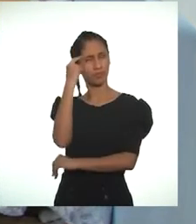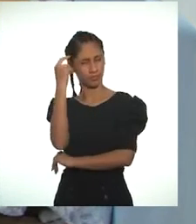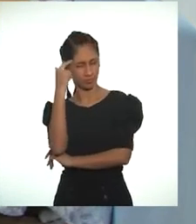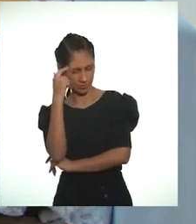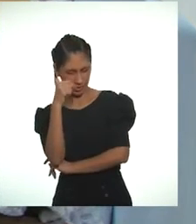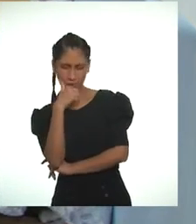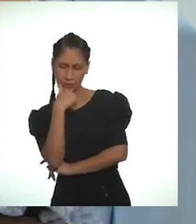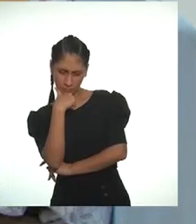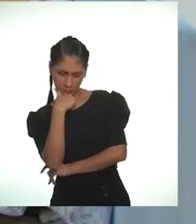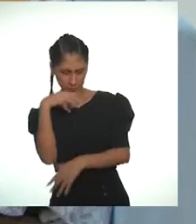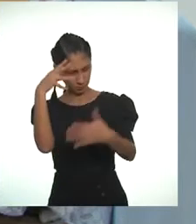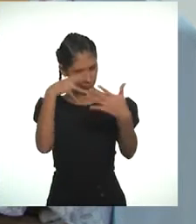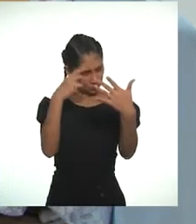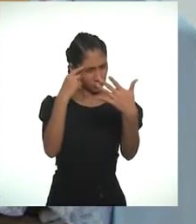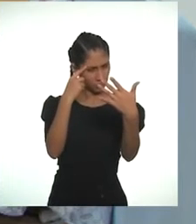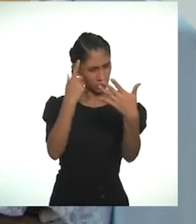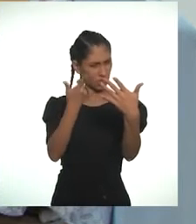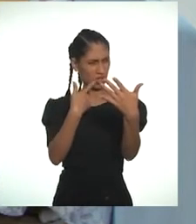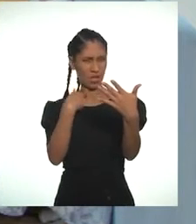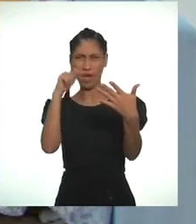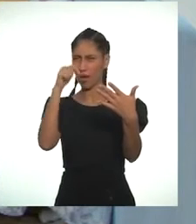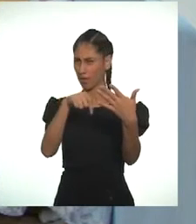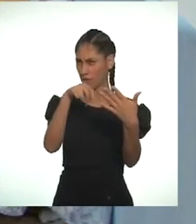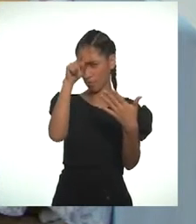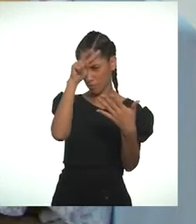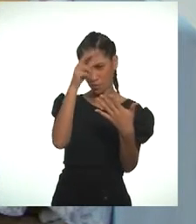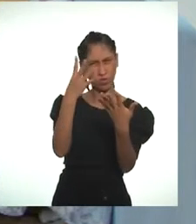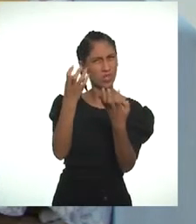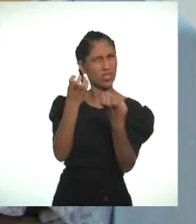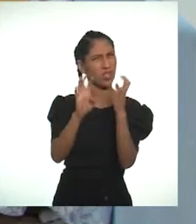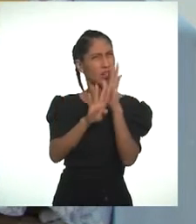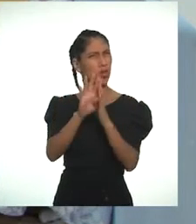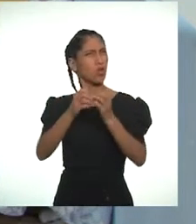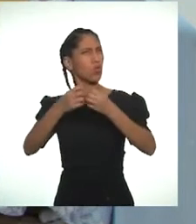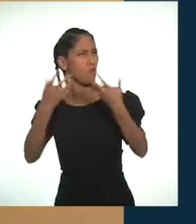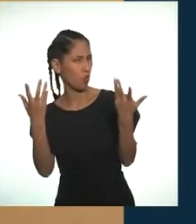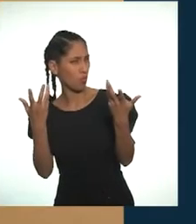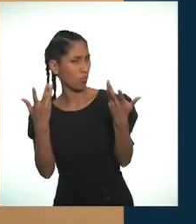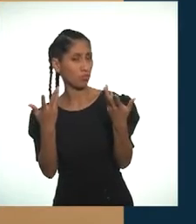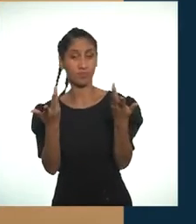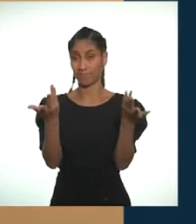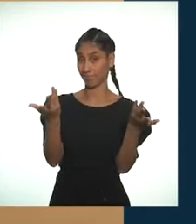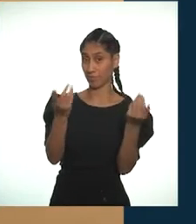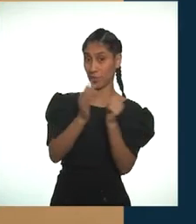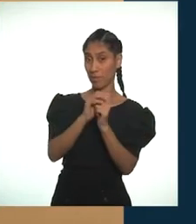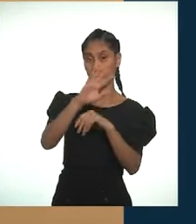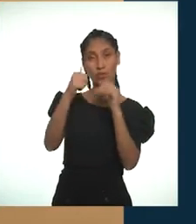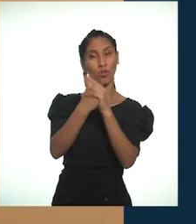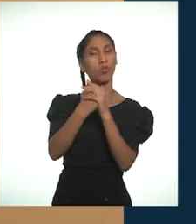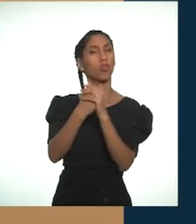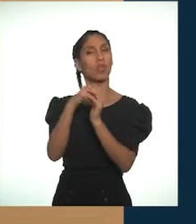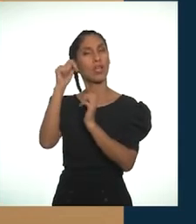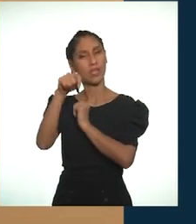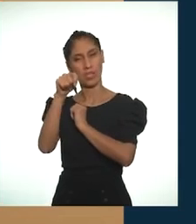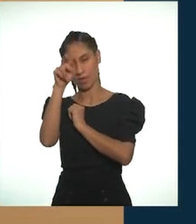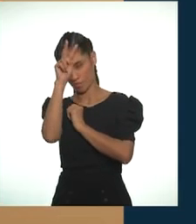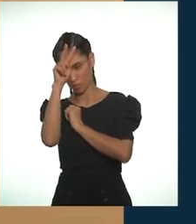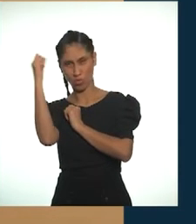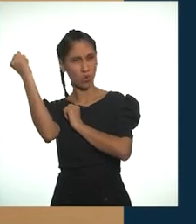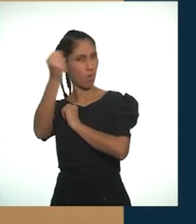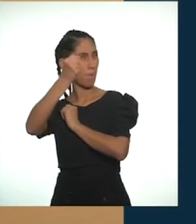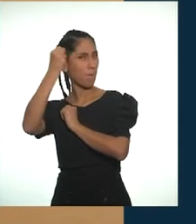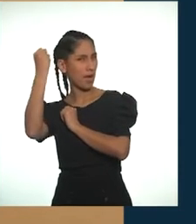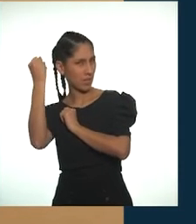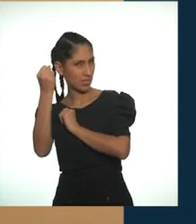y tomar perspectiva del tipo de nación que se quiere ser de cara al futuro. Para lograr un país que cumpla